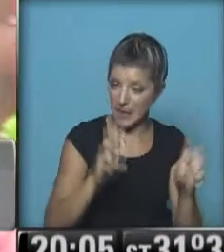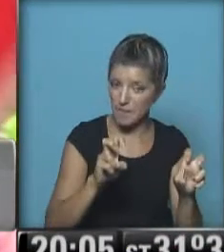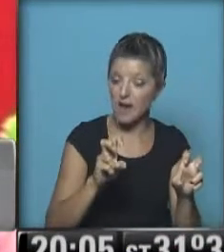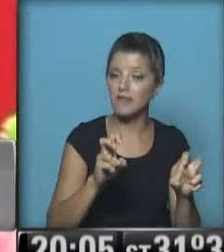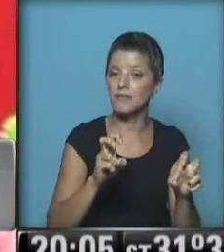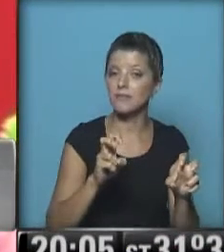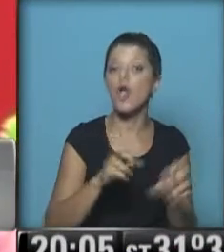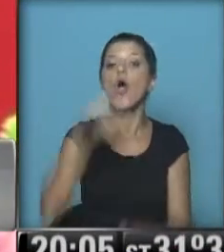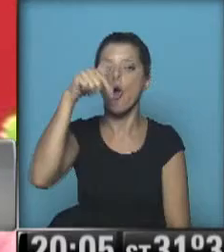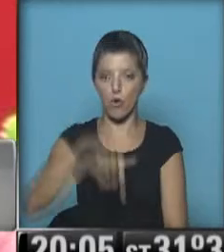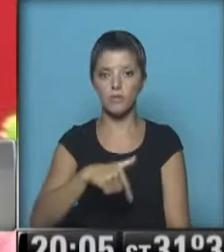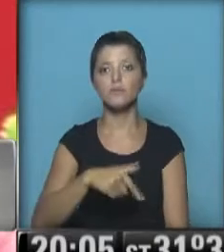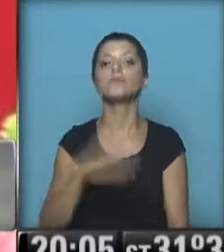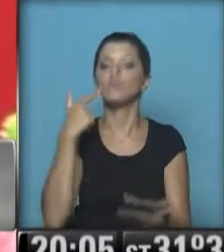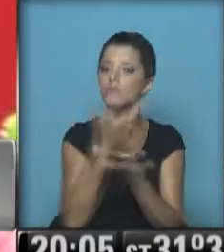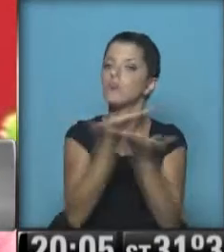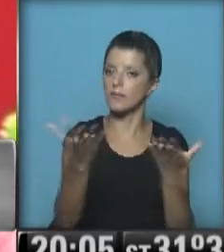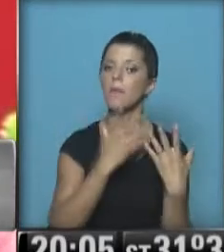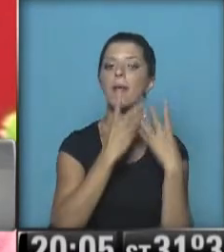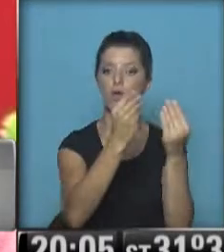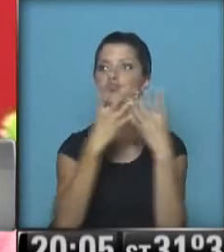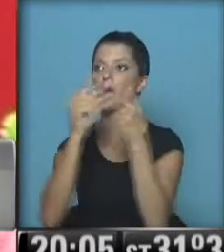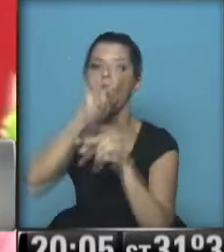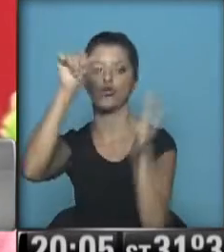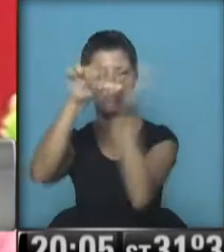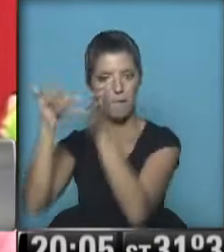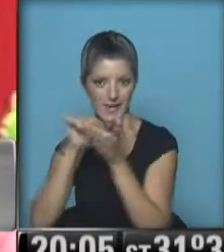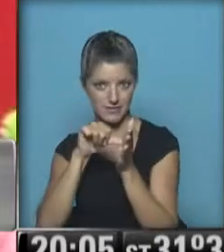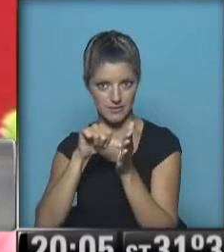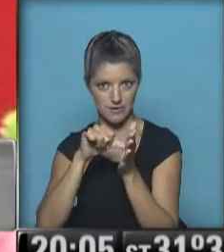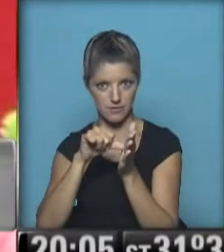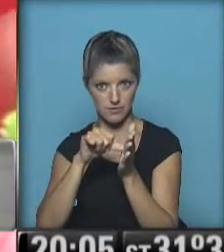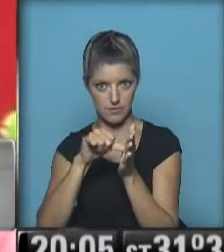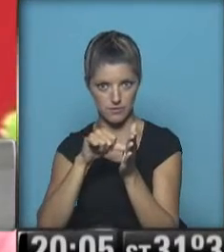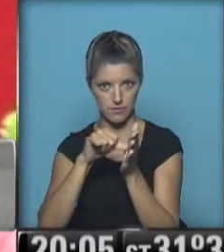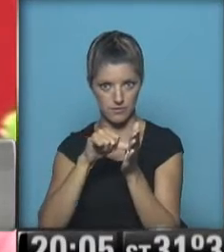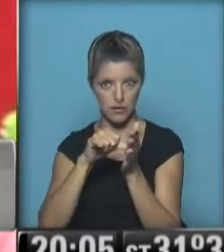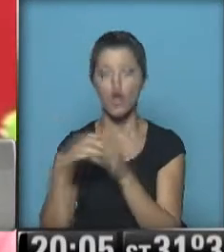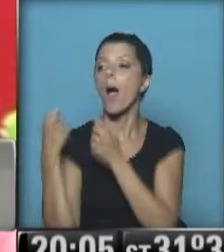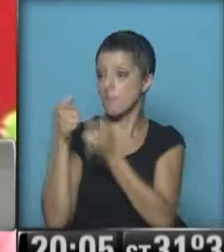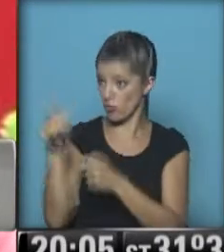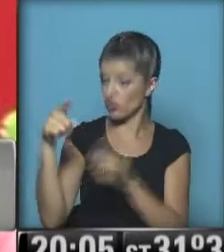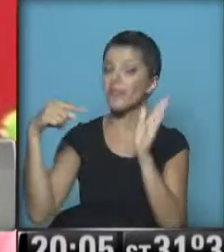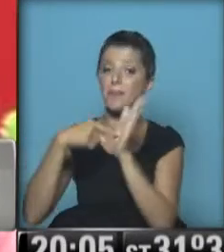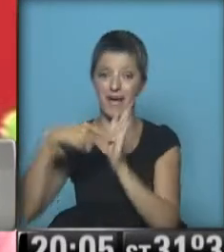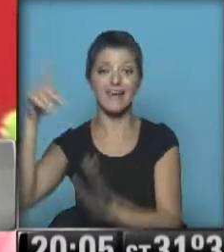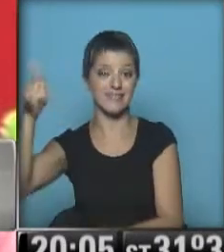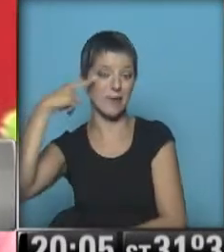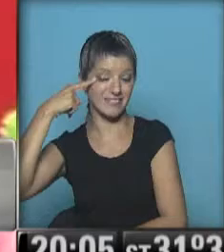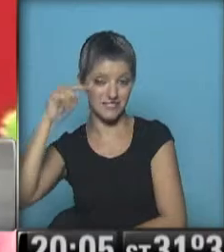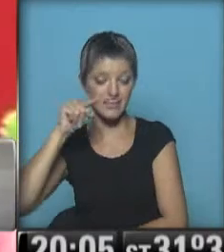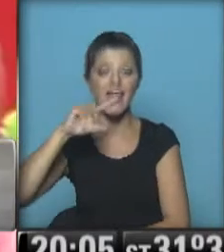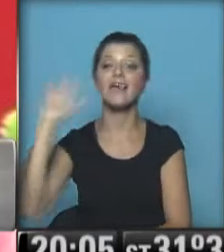situaciones, hoy se ofrece para ayudar al resto de los países hermanos, con el apoyo de China y de la